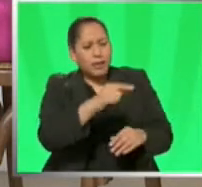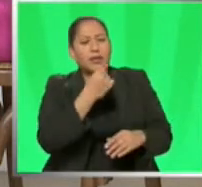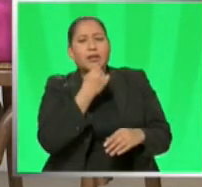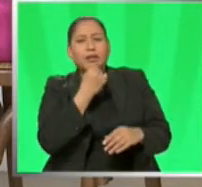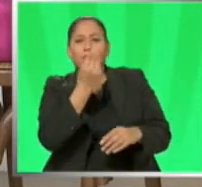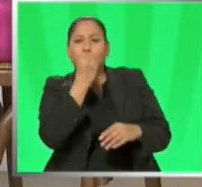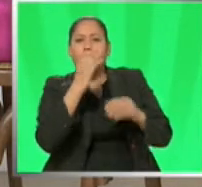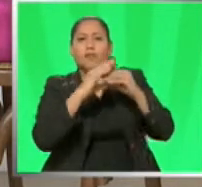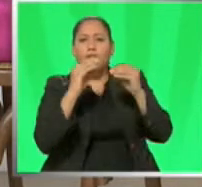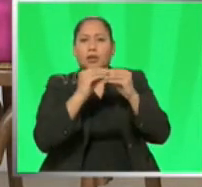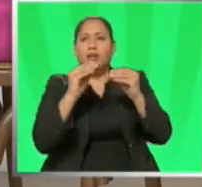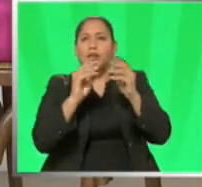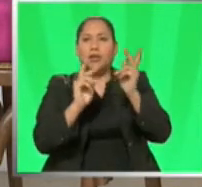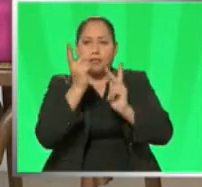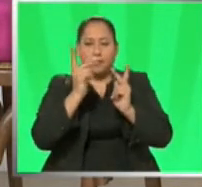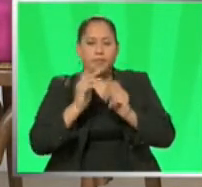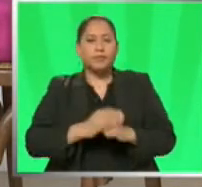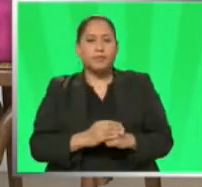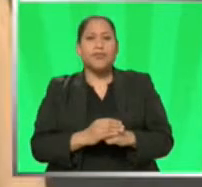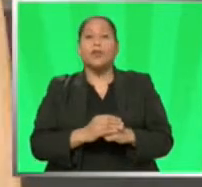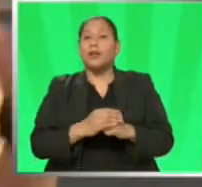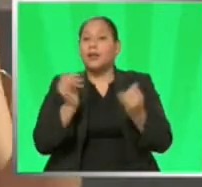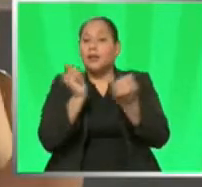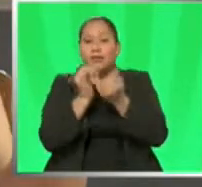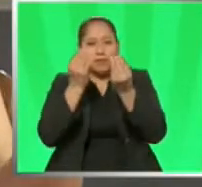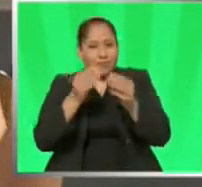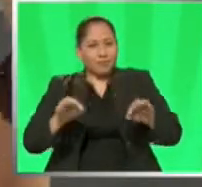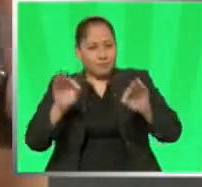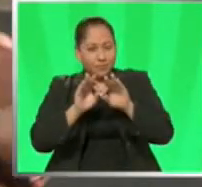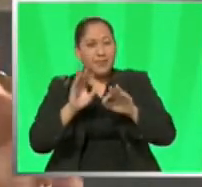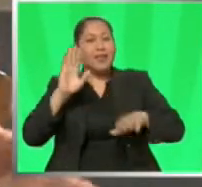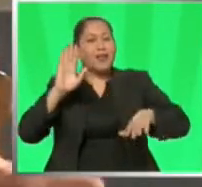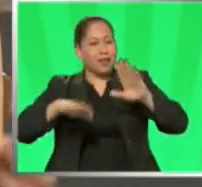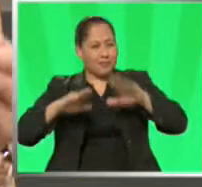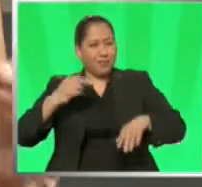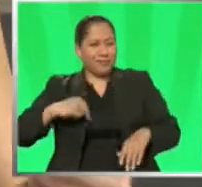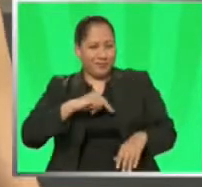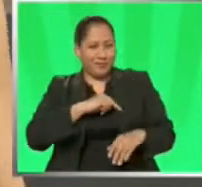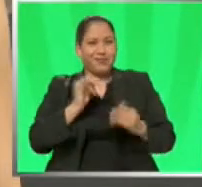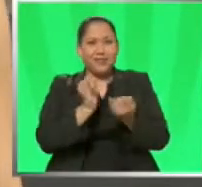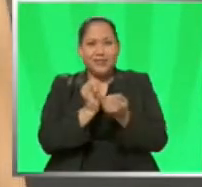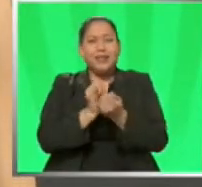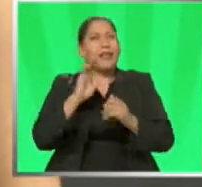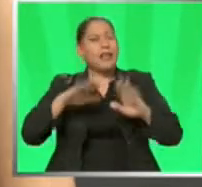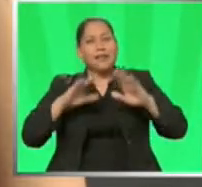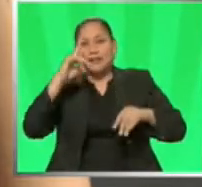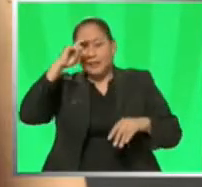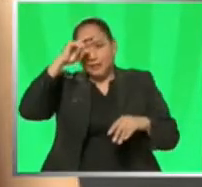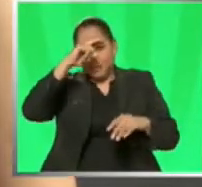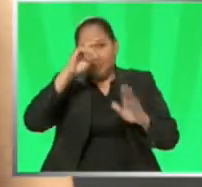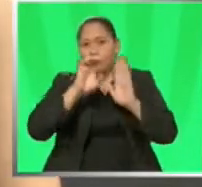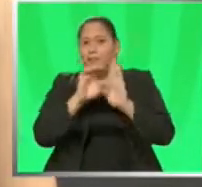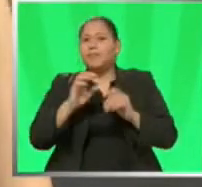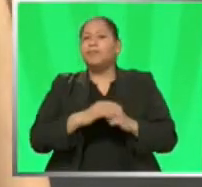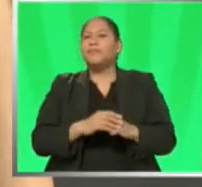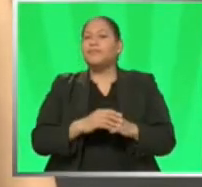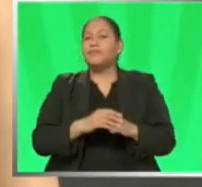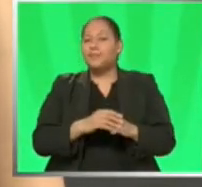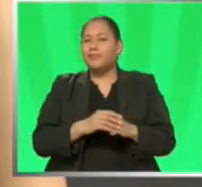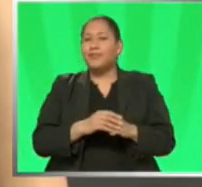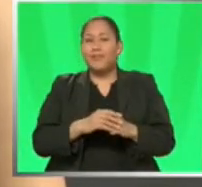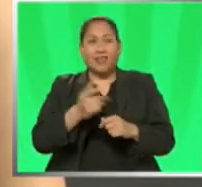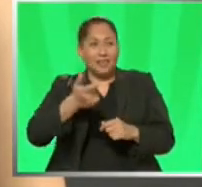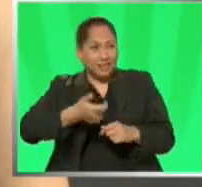consumo de frutas y verduras. Y algo muy importante que a veces hasta eso nos limita un poco, ¿es muy elevado